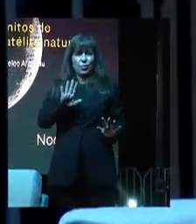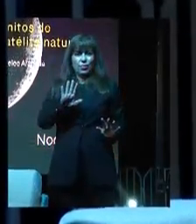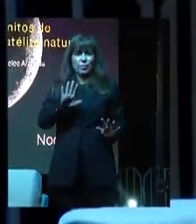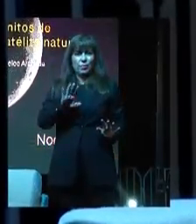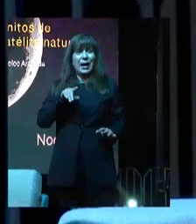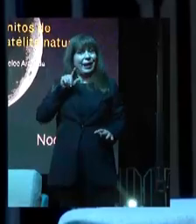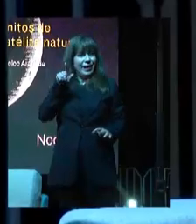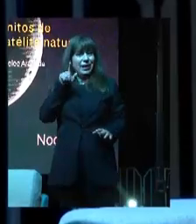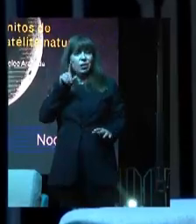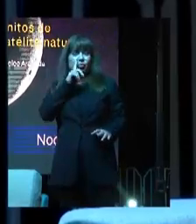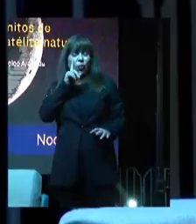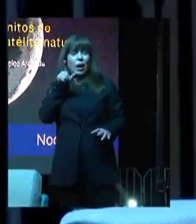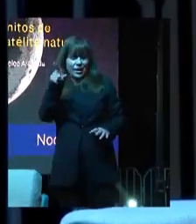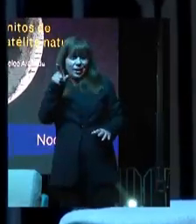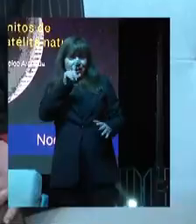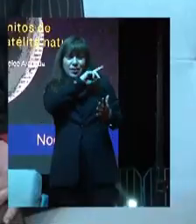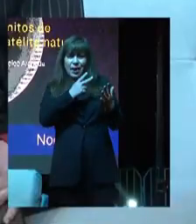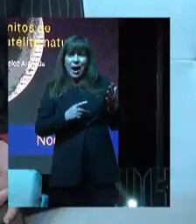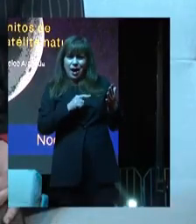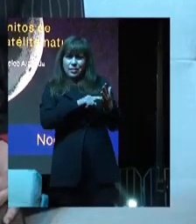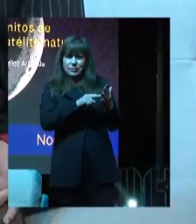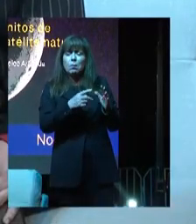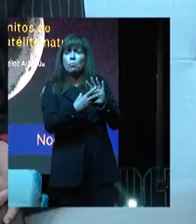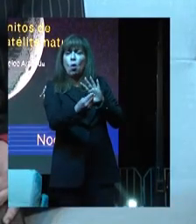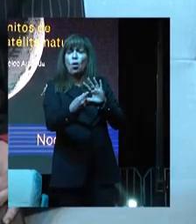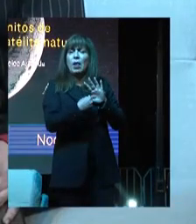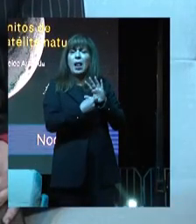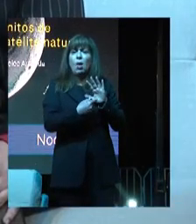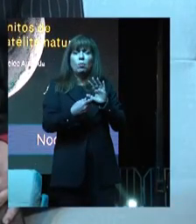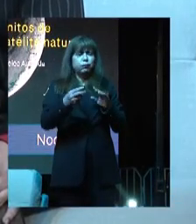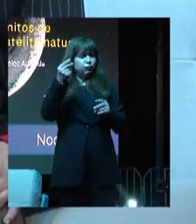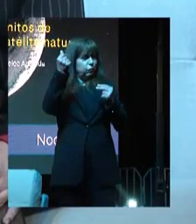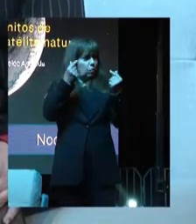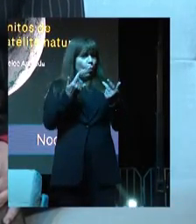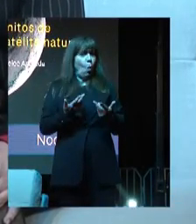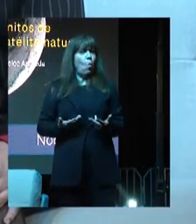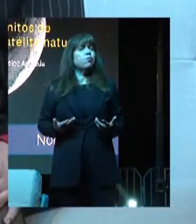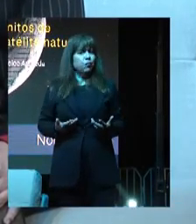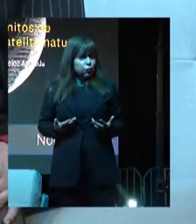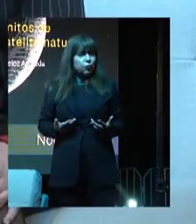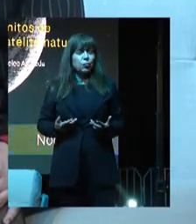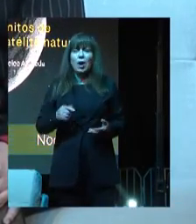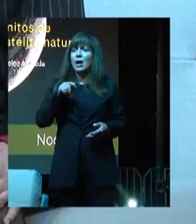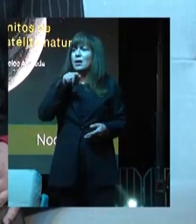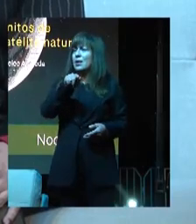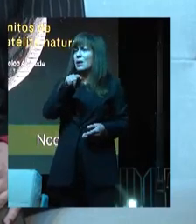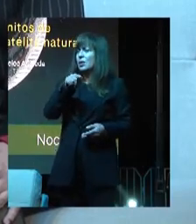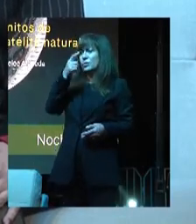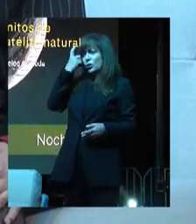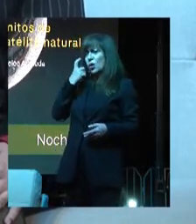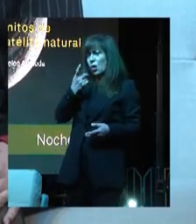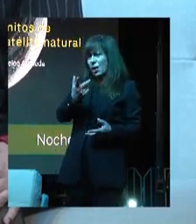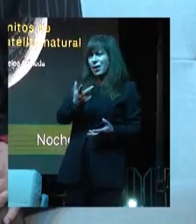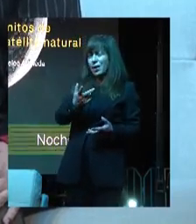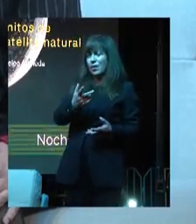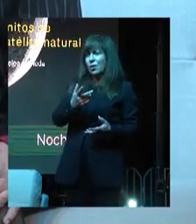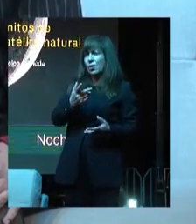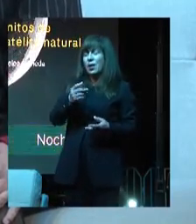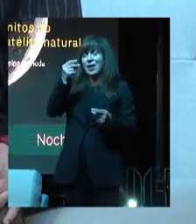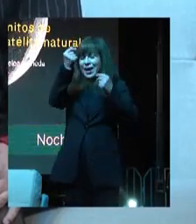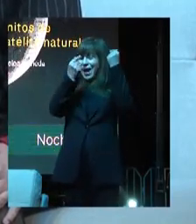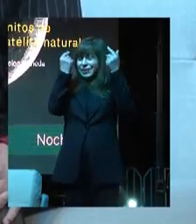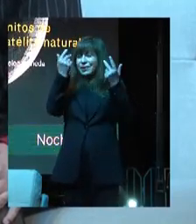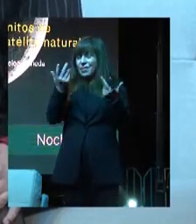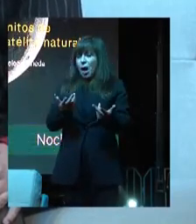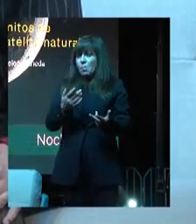él tenía delante, son modelos muy ingeniosos. Entonces yo creo que el ingenio y la creatividad en ciencia y en arte. Y